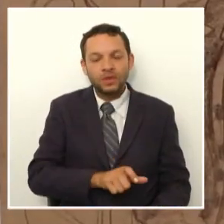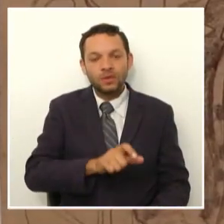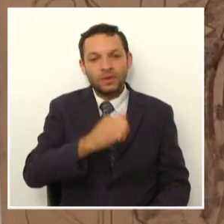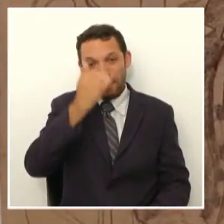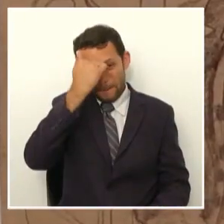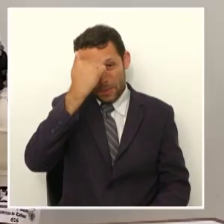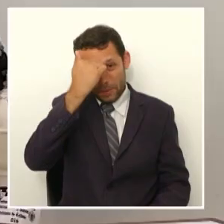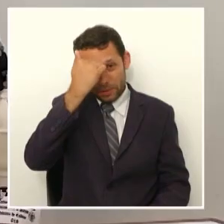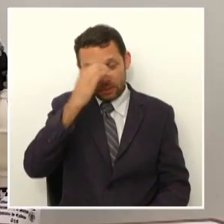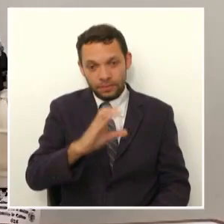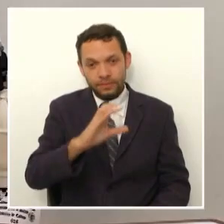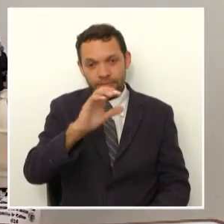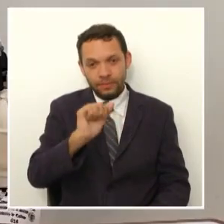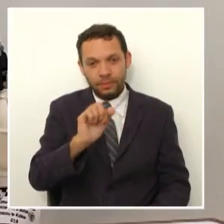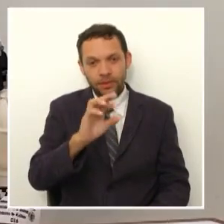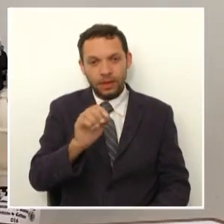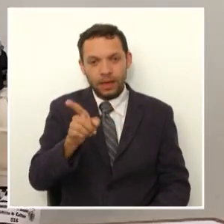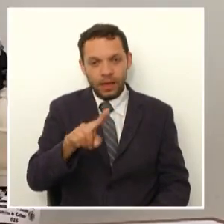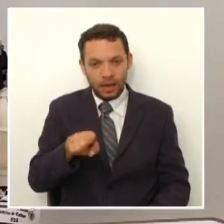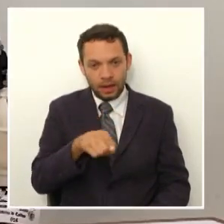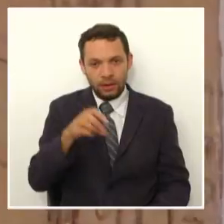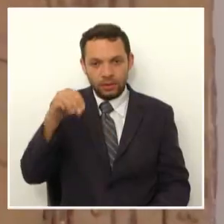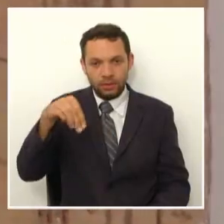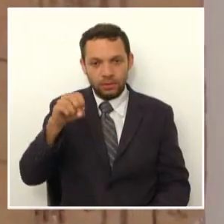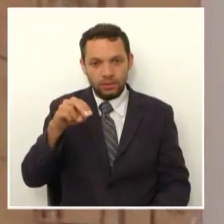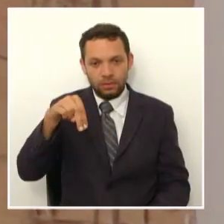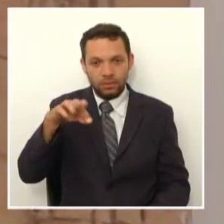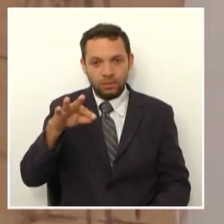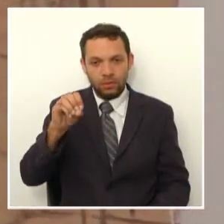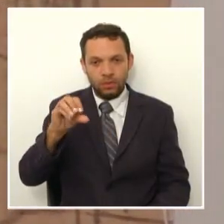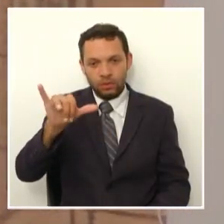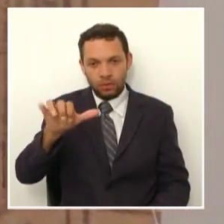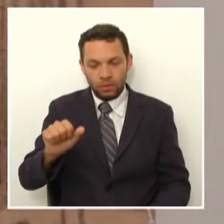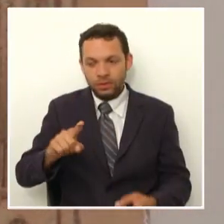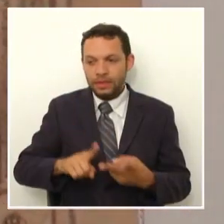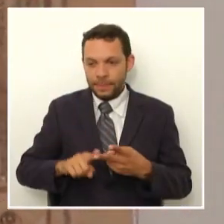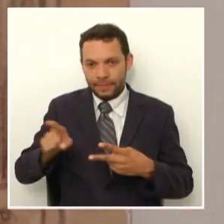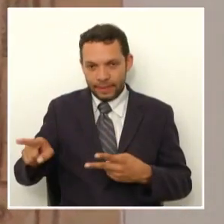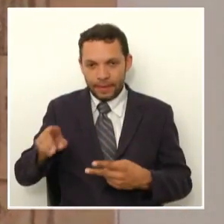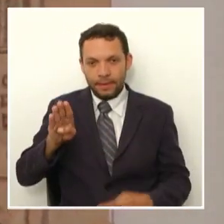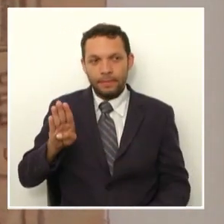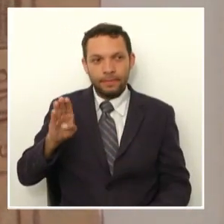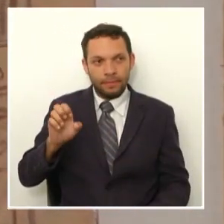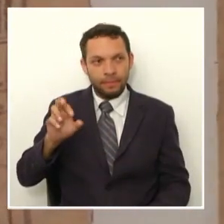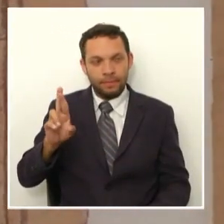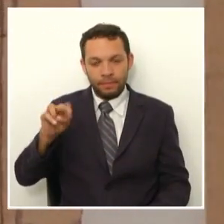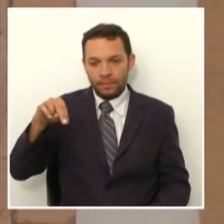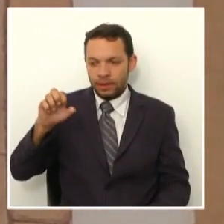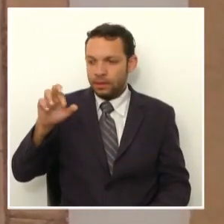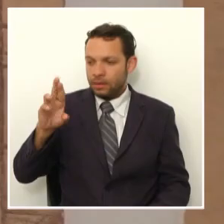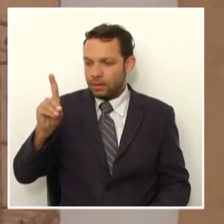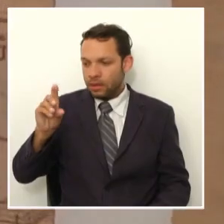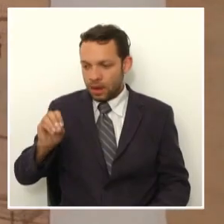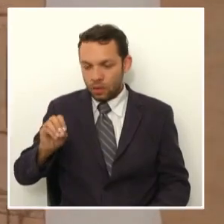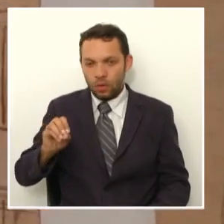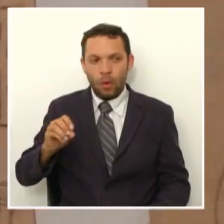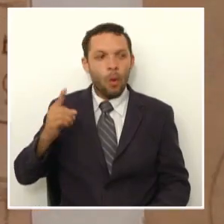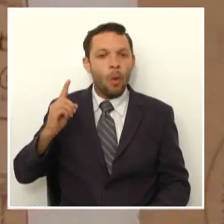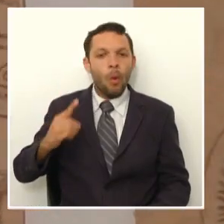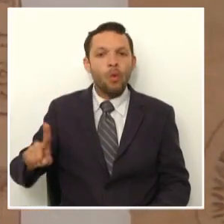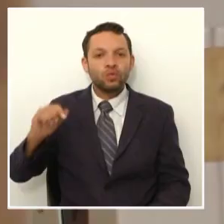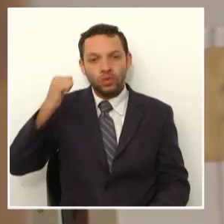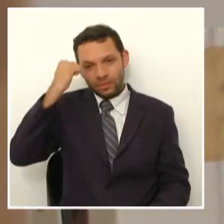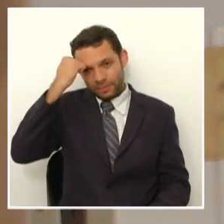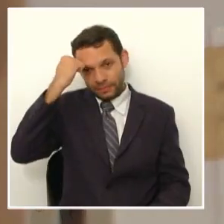pediatra, afectólogo, al doctor Bernardo, y muchos de los docentes nuestros, inclusive